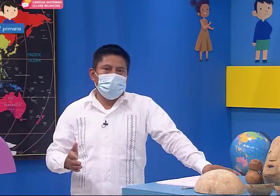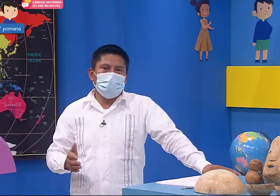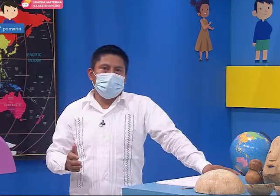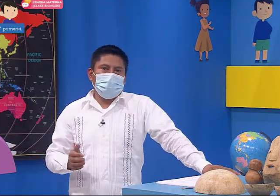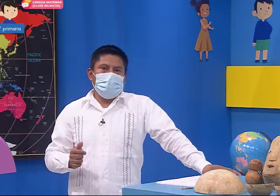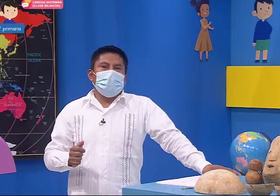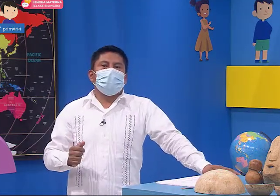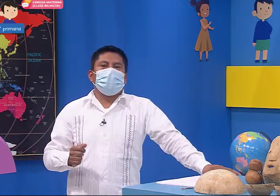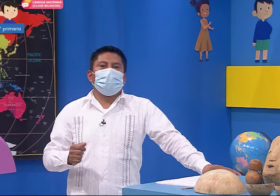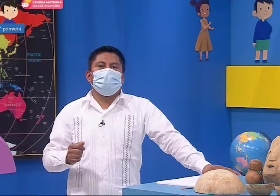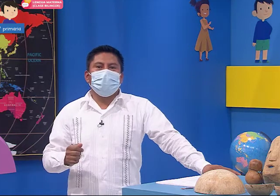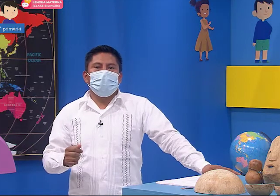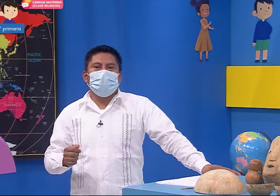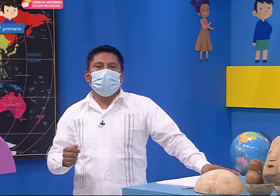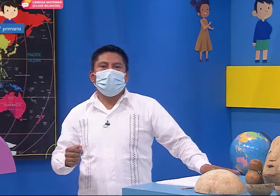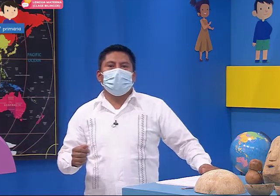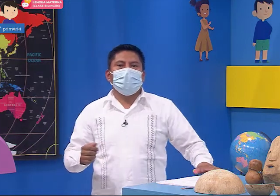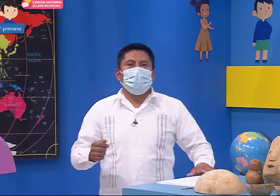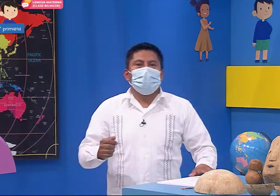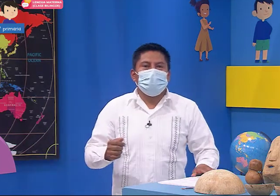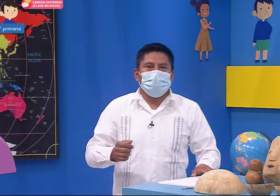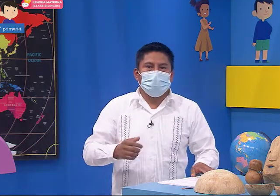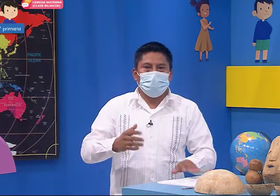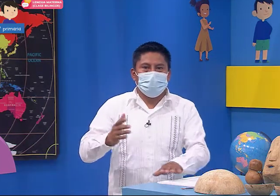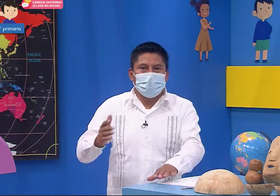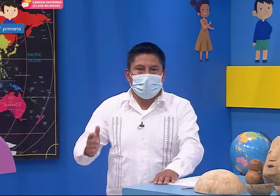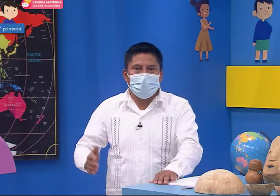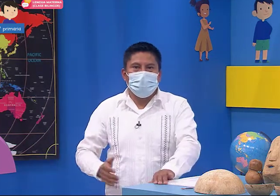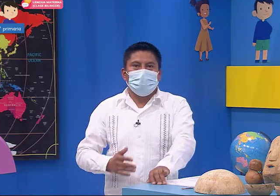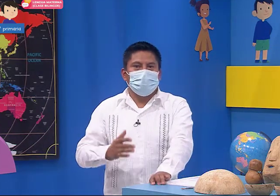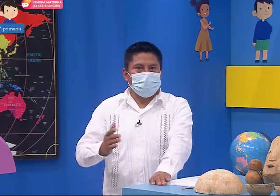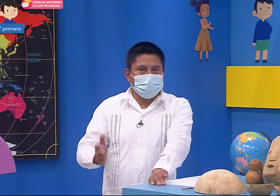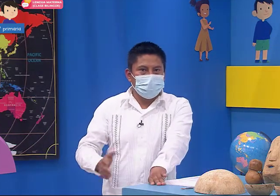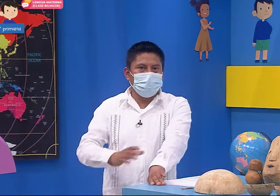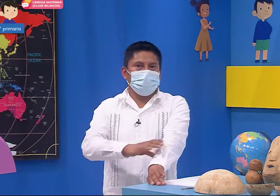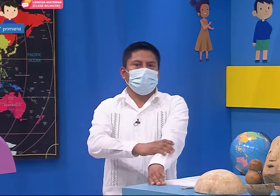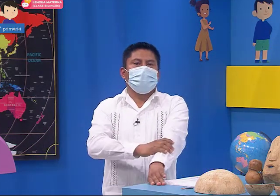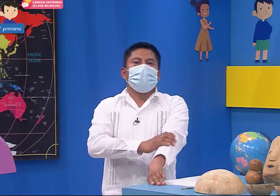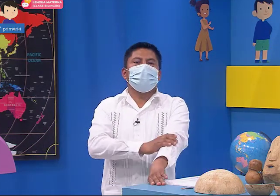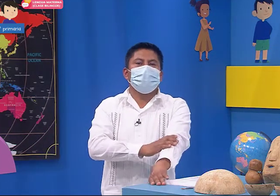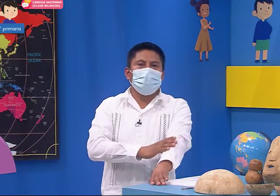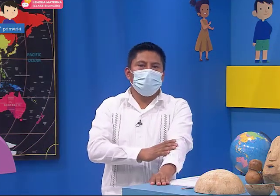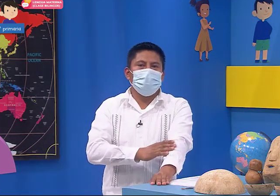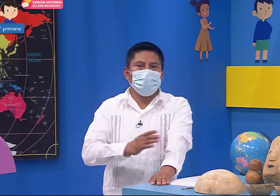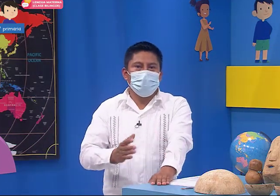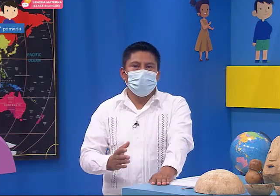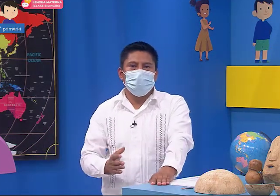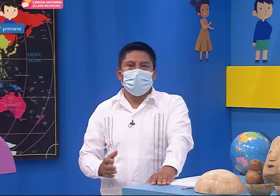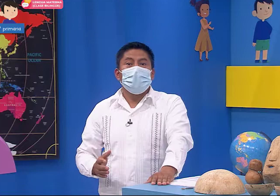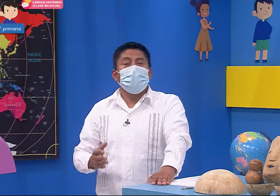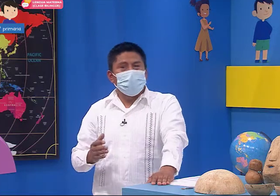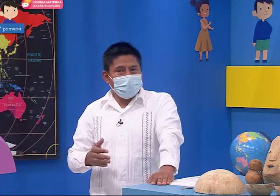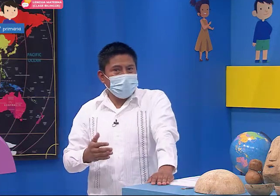gininukanan gojnyo, Gita oshunina gojina, no shinondo rutia, koshkusun, rutinon gojnyo, choshken